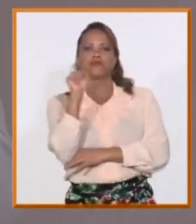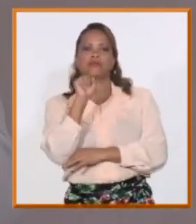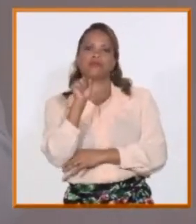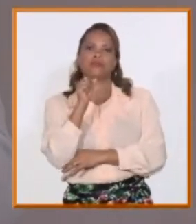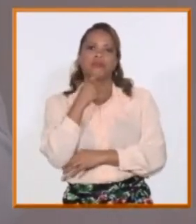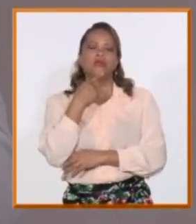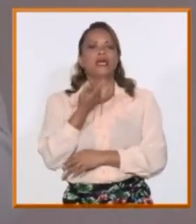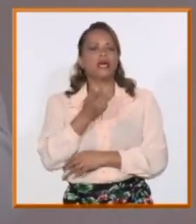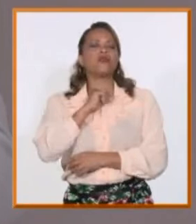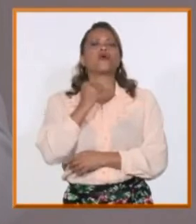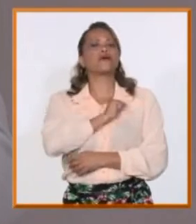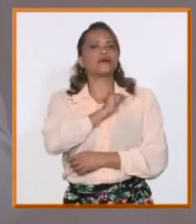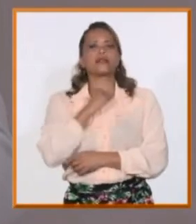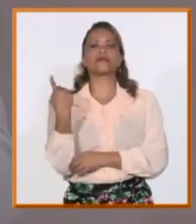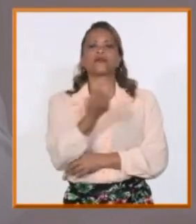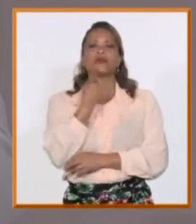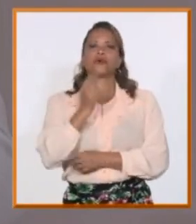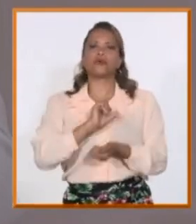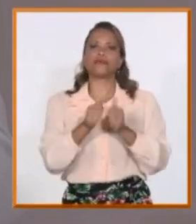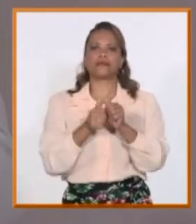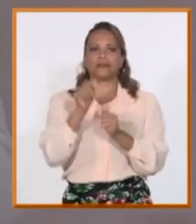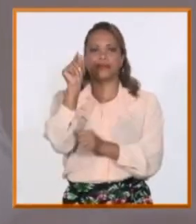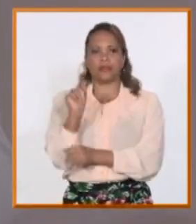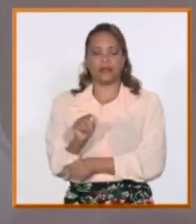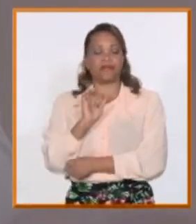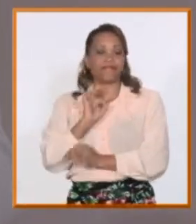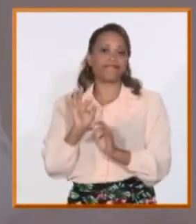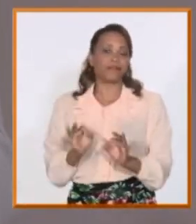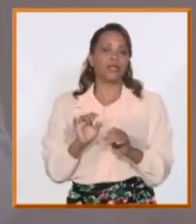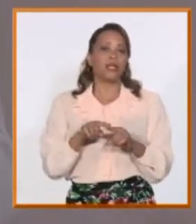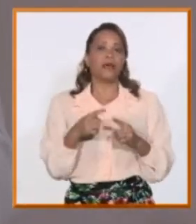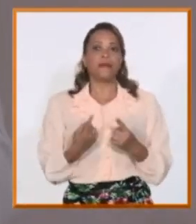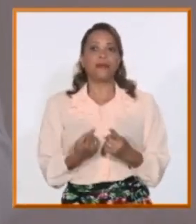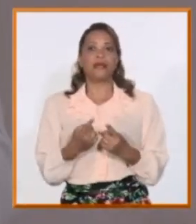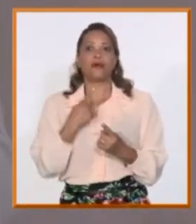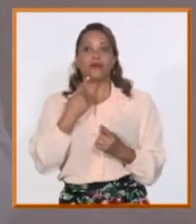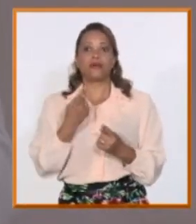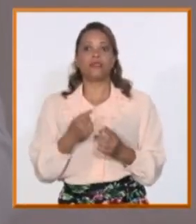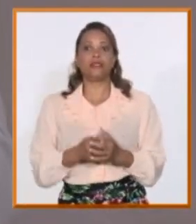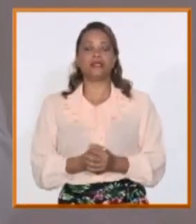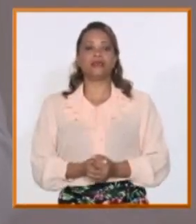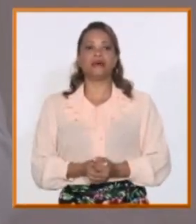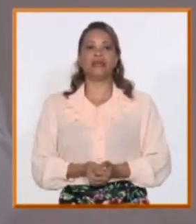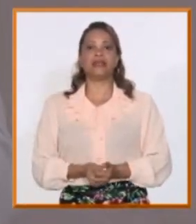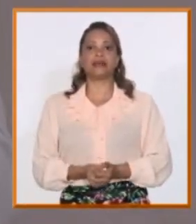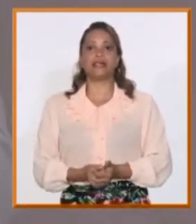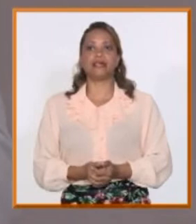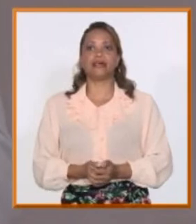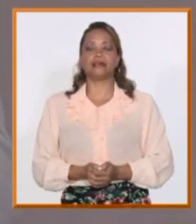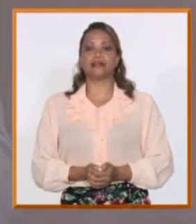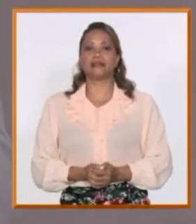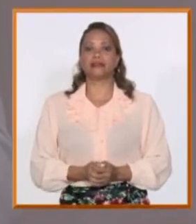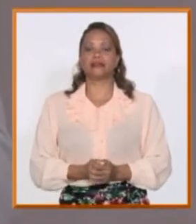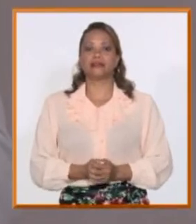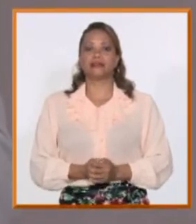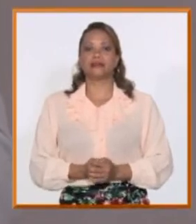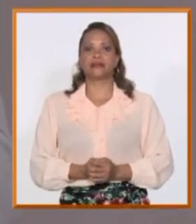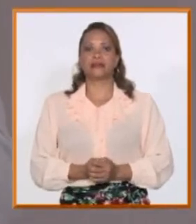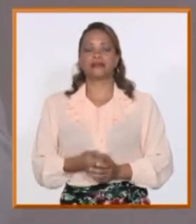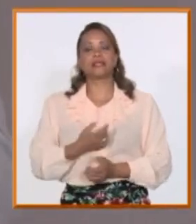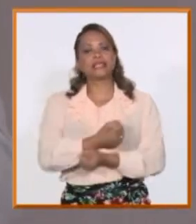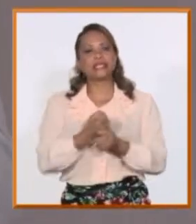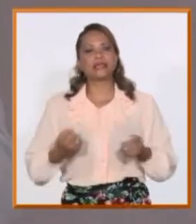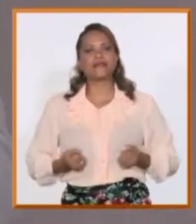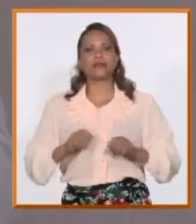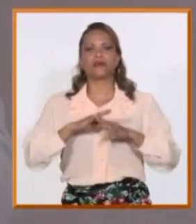alto es lo que aspiran, por supuesto, todos los atletas, pero es simplemente ese hecho de llegar tan bien con el sacrificio, con las